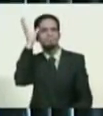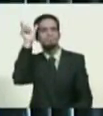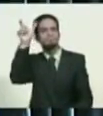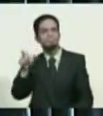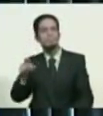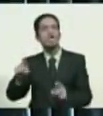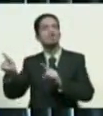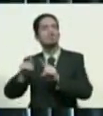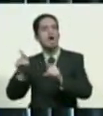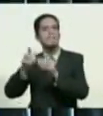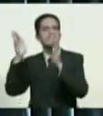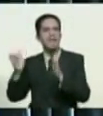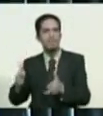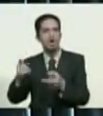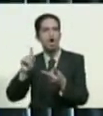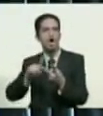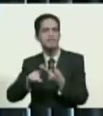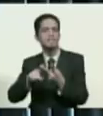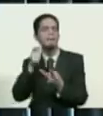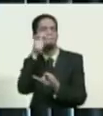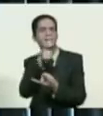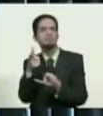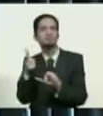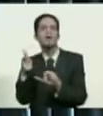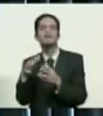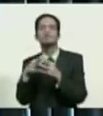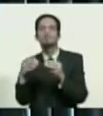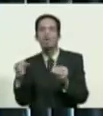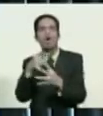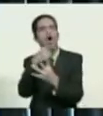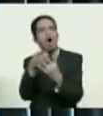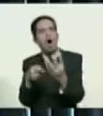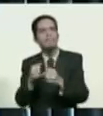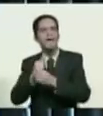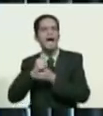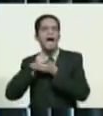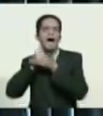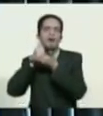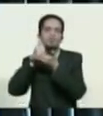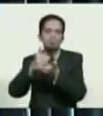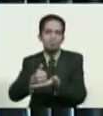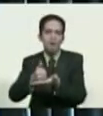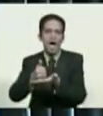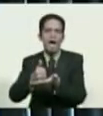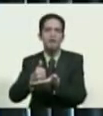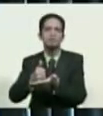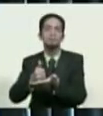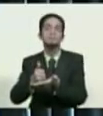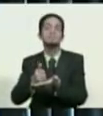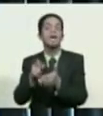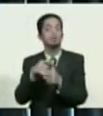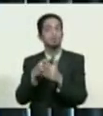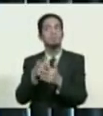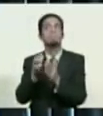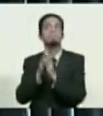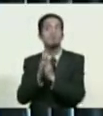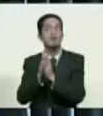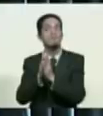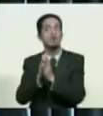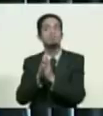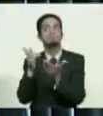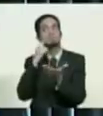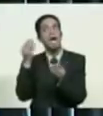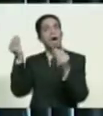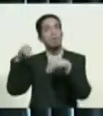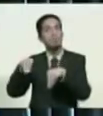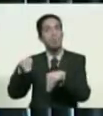coordinadores logísticos y operativos y autores intelectuales que estén en territorio norteamericano atendiendo los acuerdos y